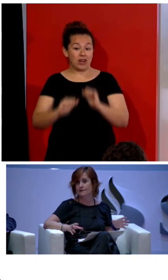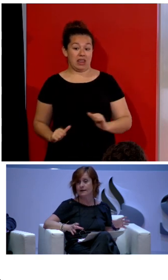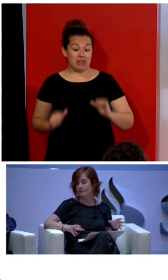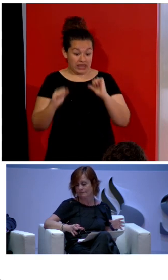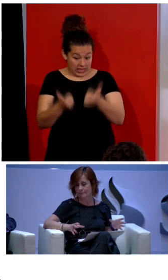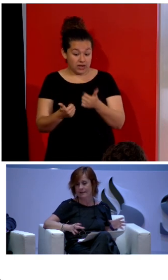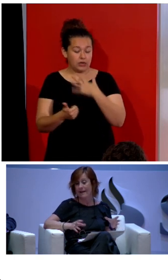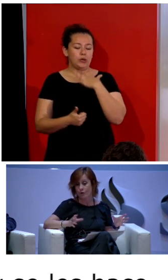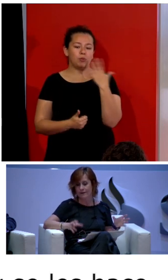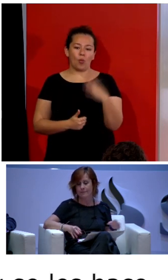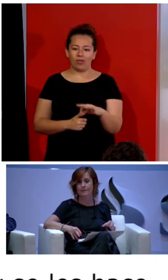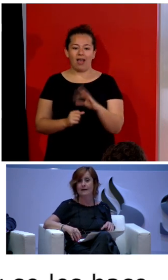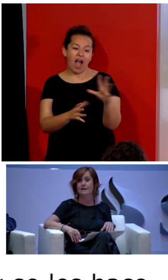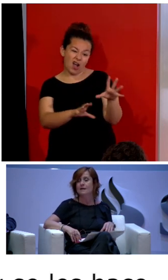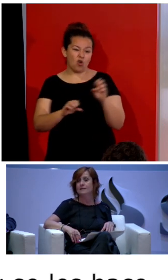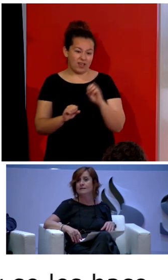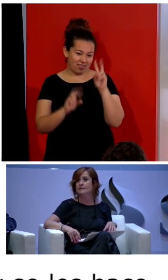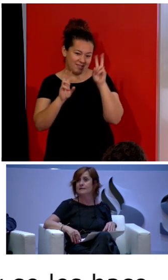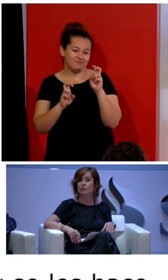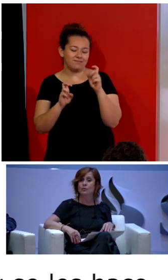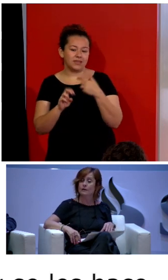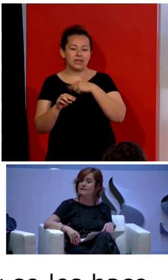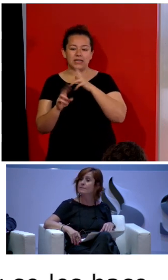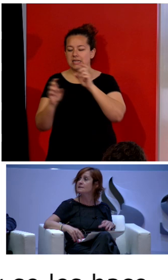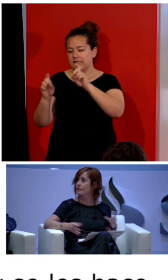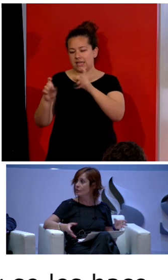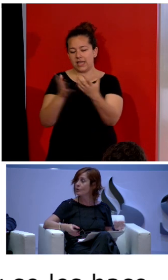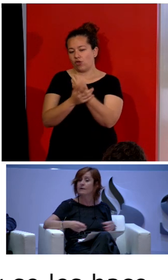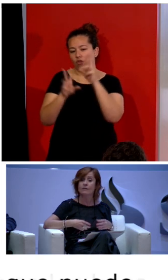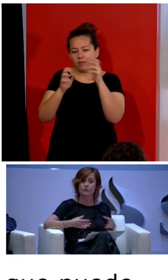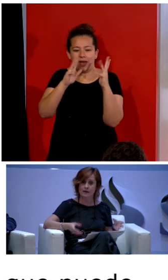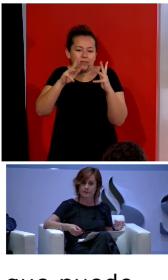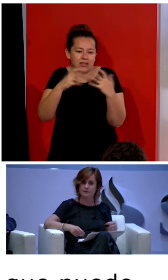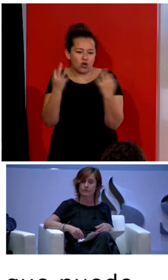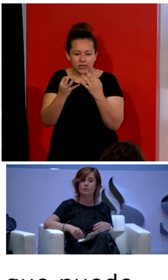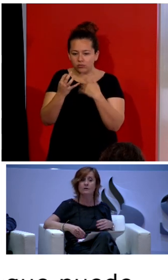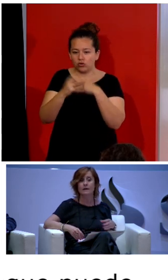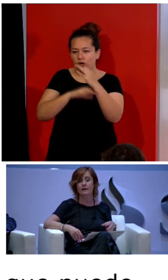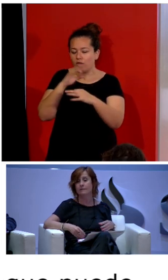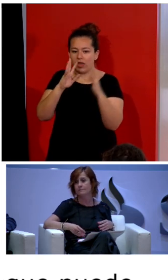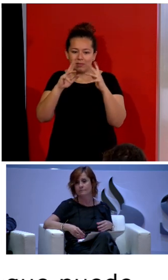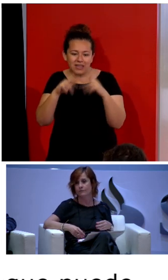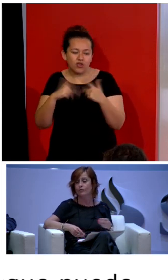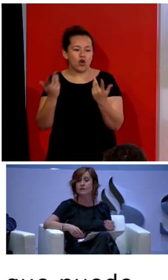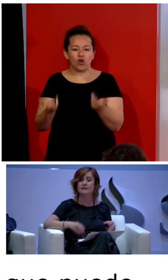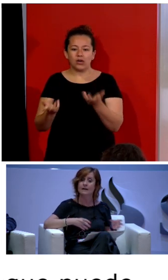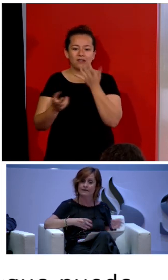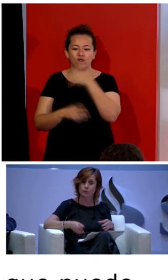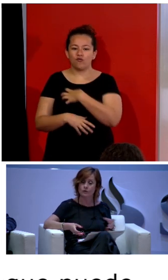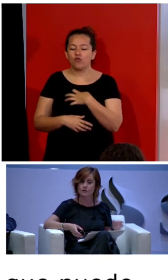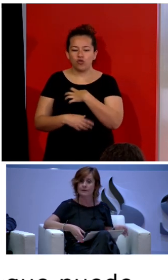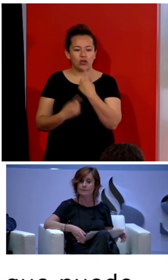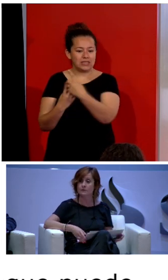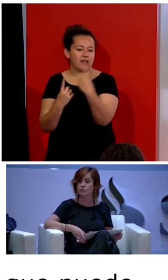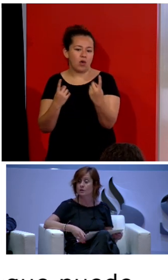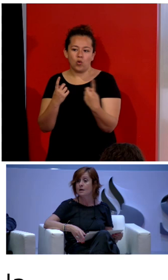puede ser la de acogida primera, que se les enseña todo lo que es la administración, la organización de la administración, qué funciones tienen cada uno de